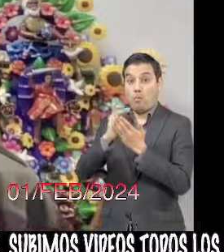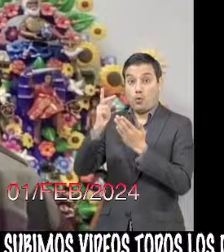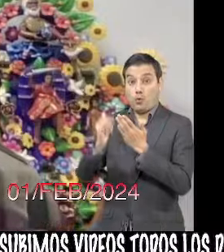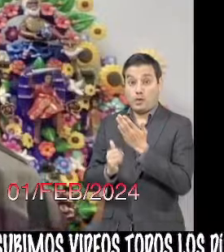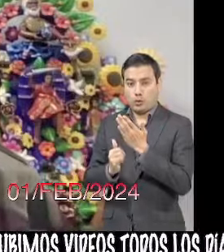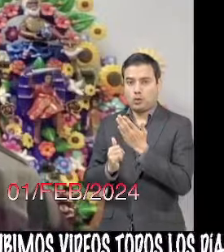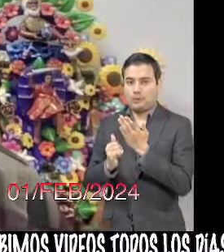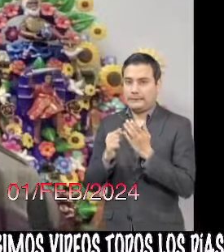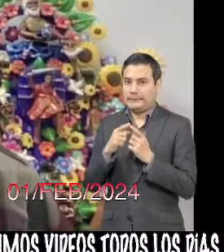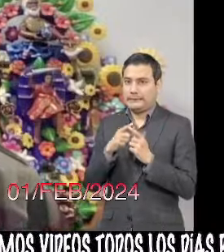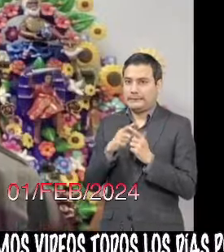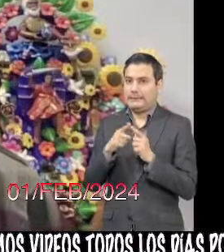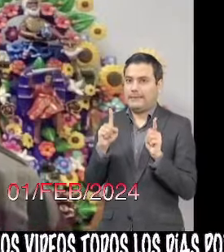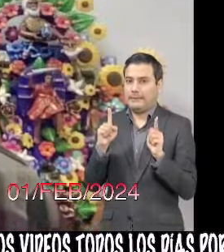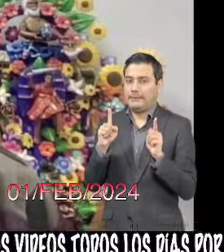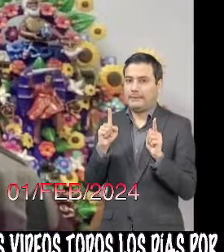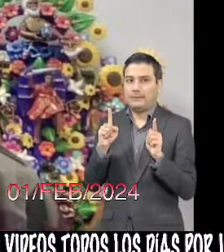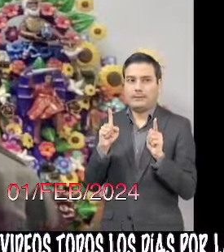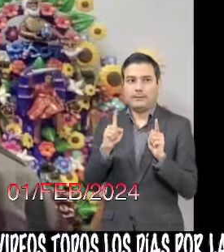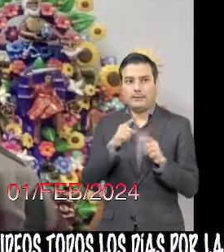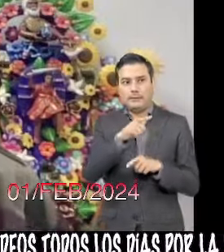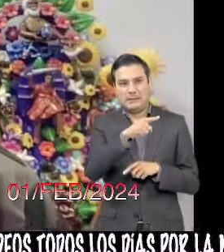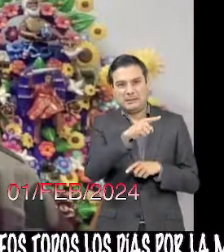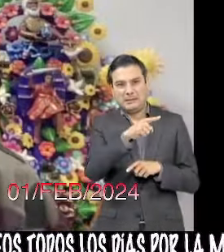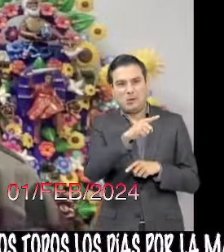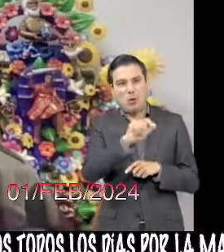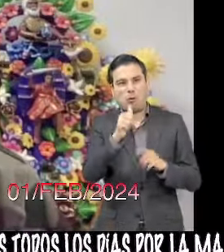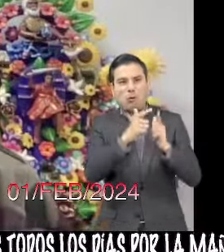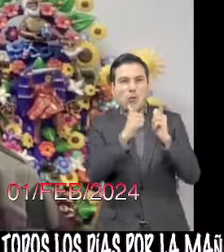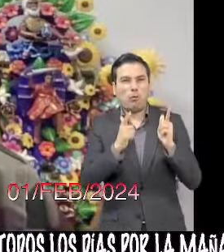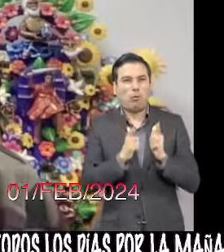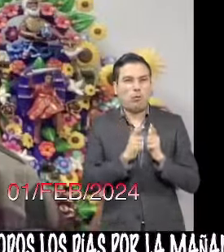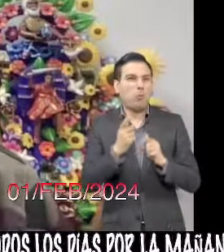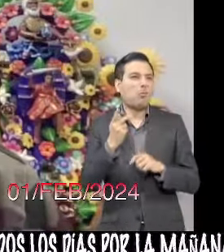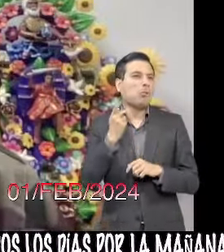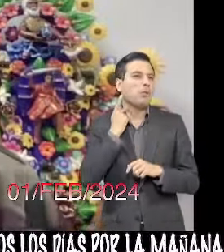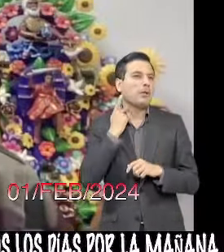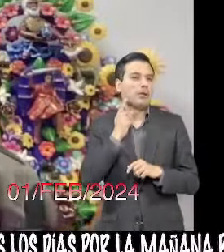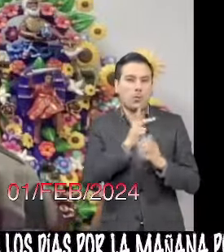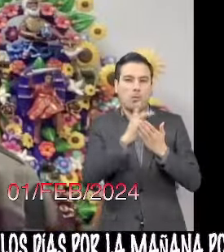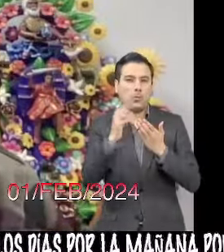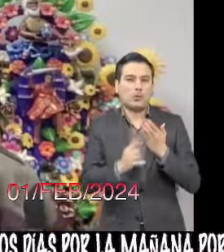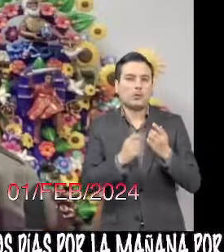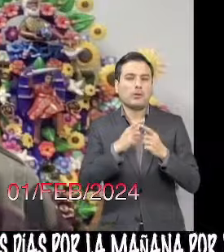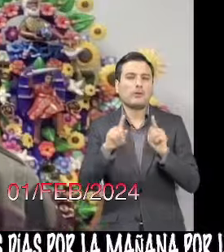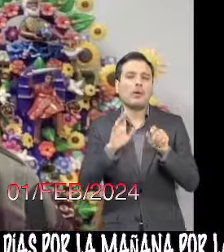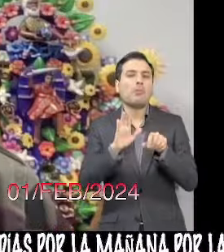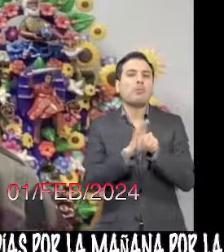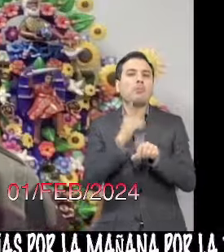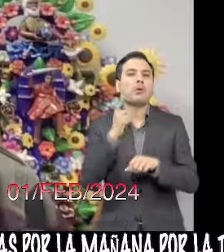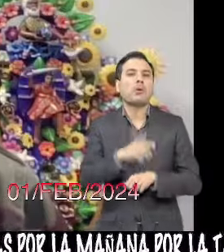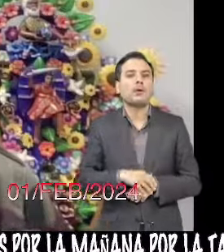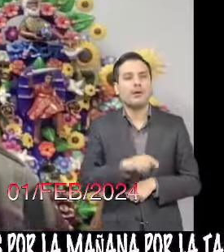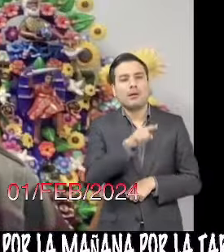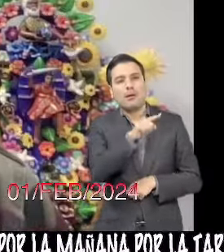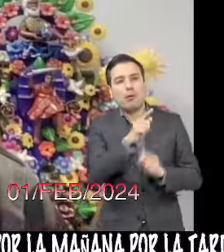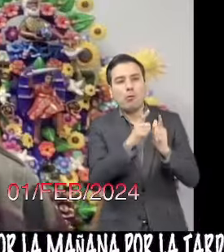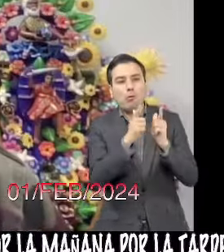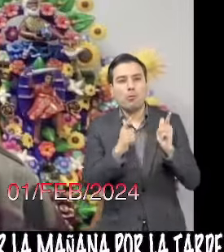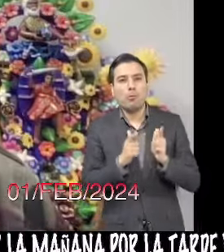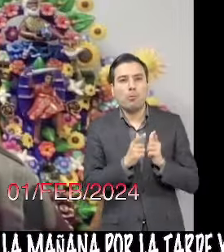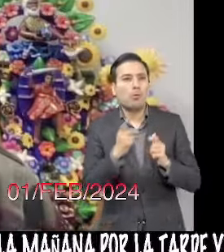representamos y el proyecto que representa la oposición. Allá en la oposición, sus plataformas político-electorales,